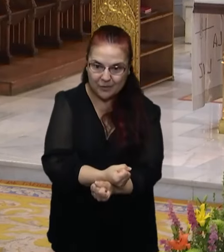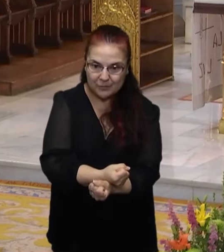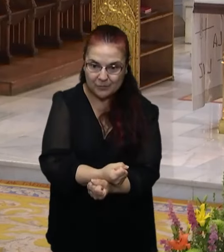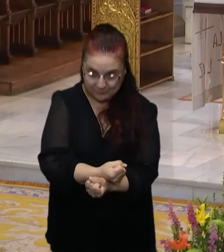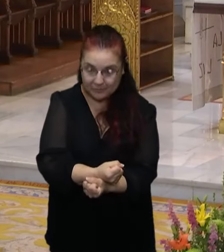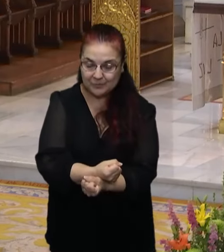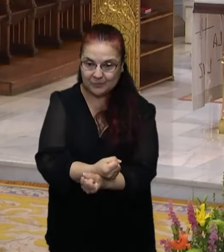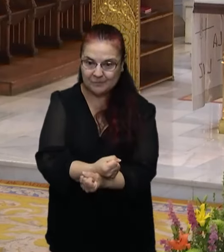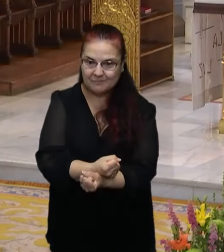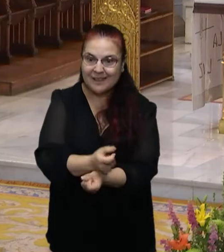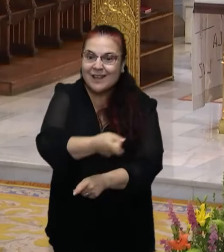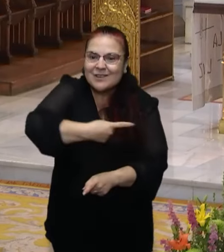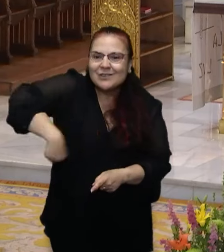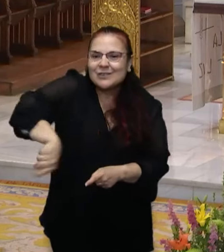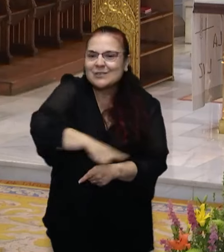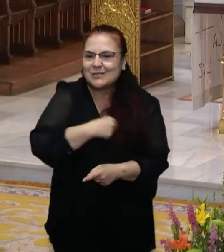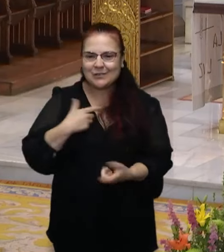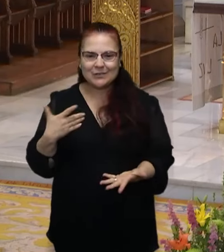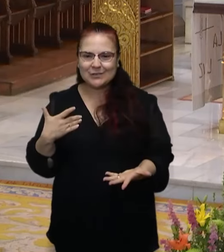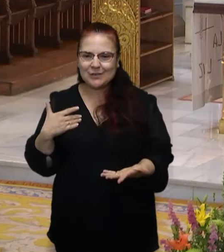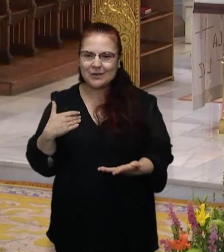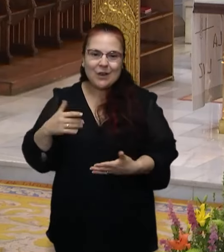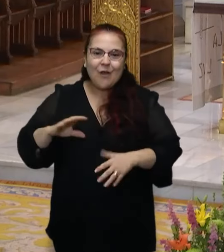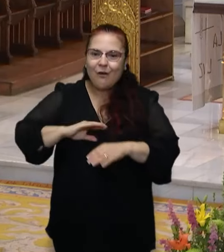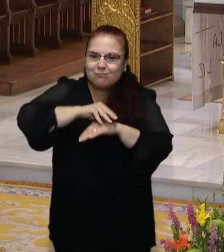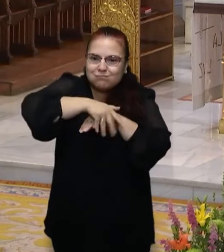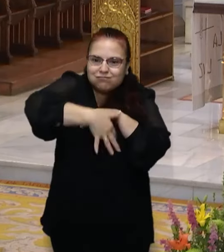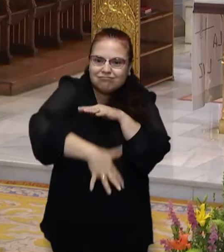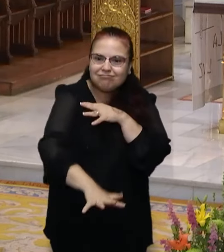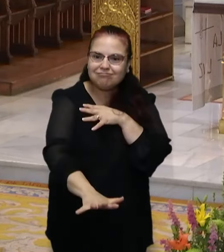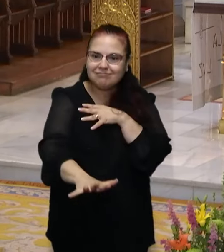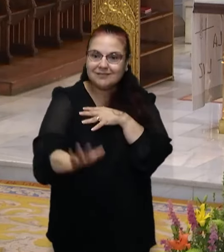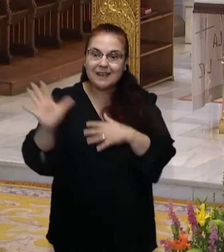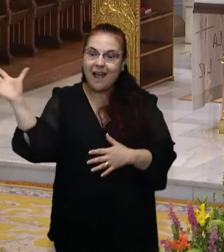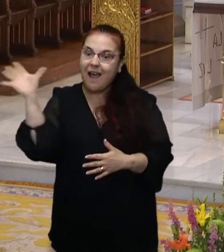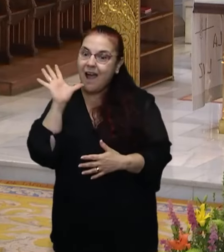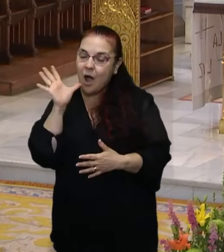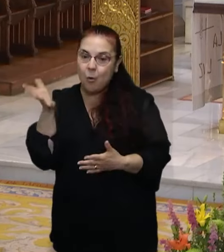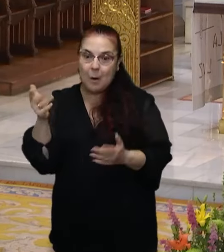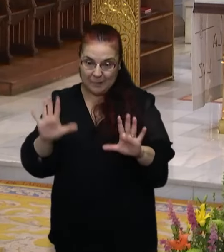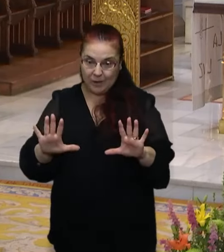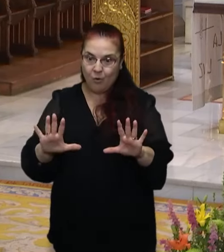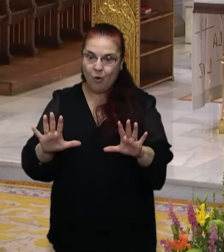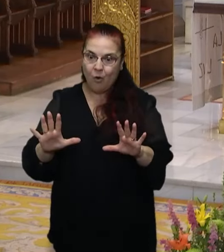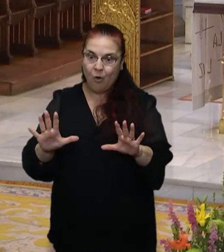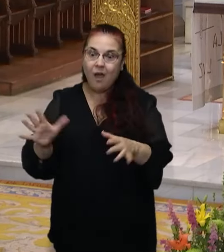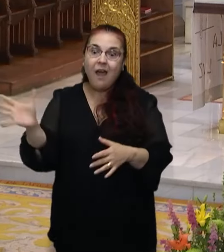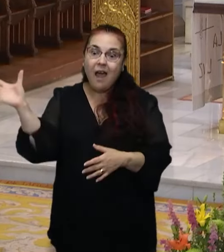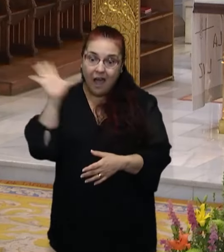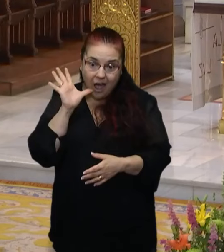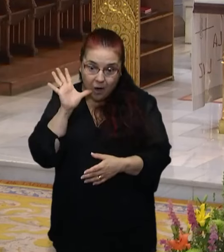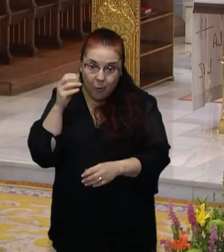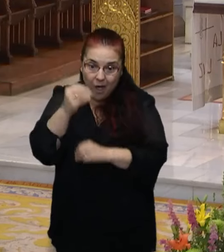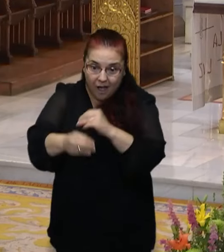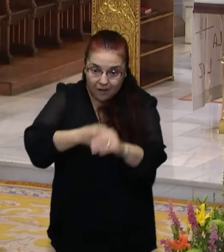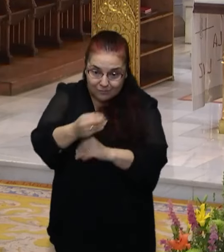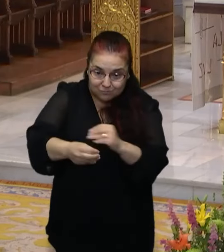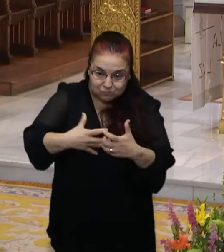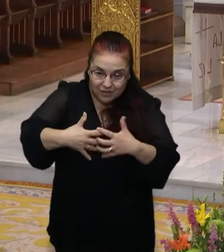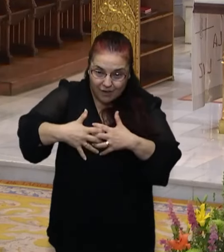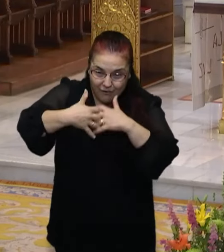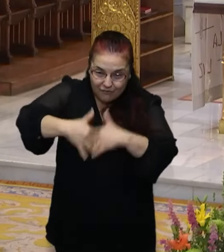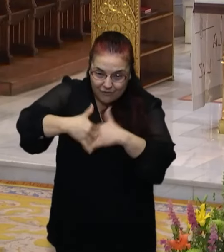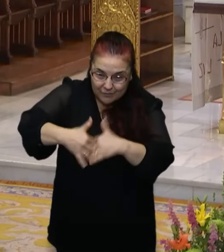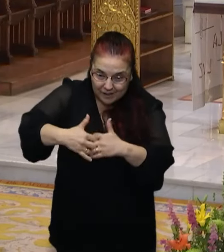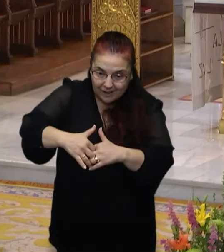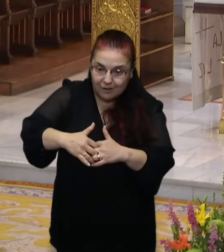Somos como las fuentes manan agua, pero ellas no producen el agua que manan. Somos como